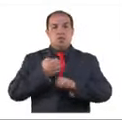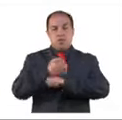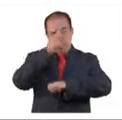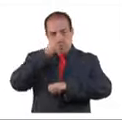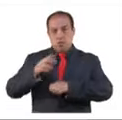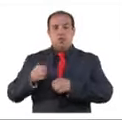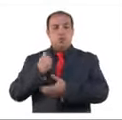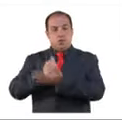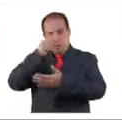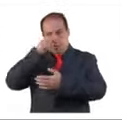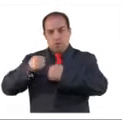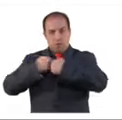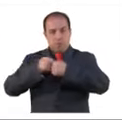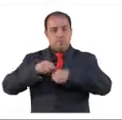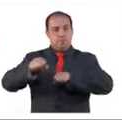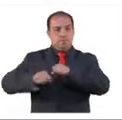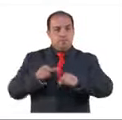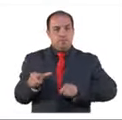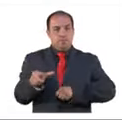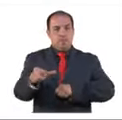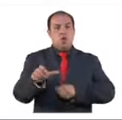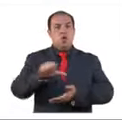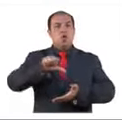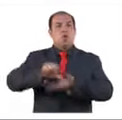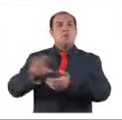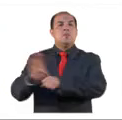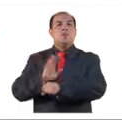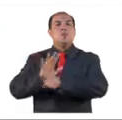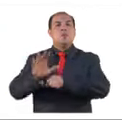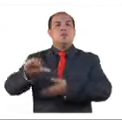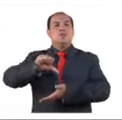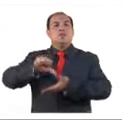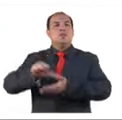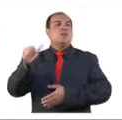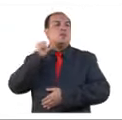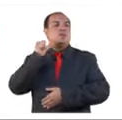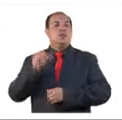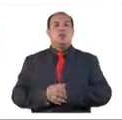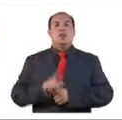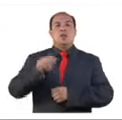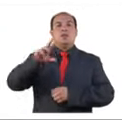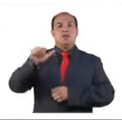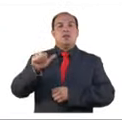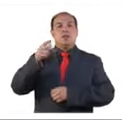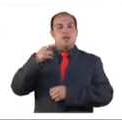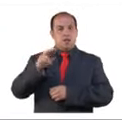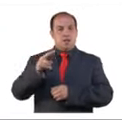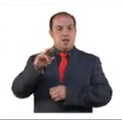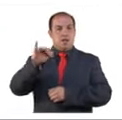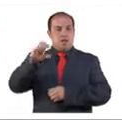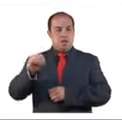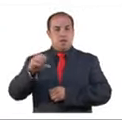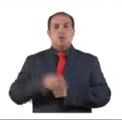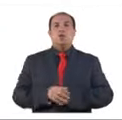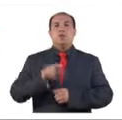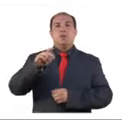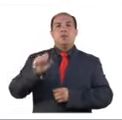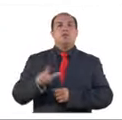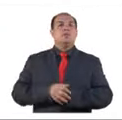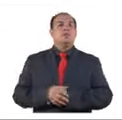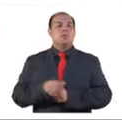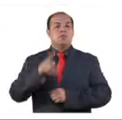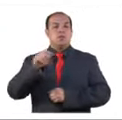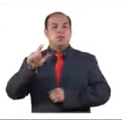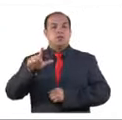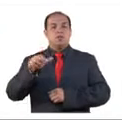México. Las colonias beneficiadas son del centro de Azcapotzalco, Clavería, del Recreo, Jardín, Aspetia, Nueva Santa María, Obrera Popular, Plutarco Las Calles,